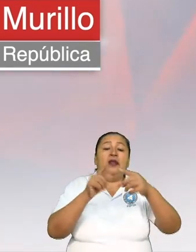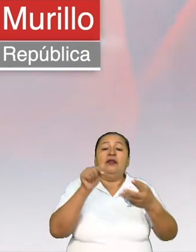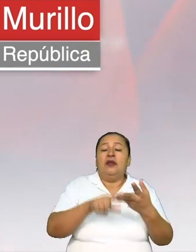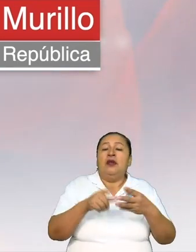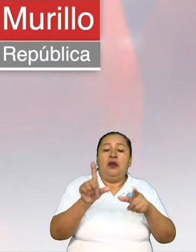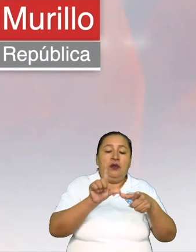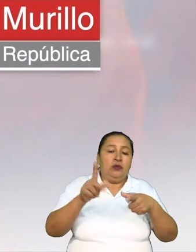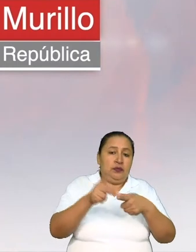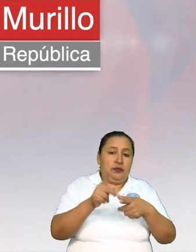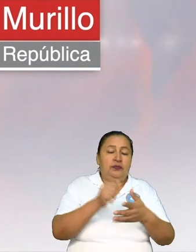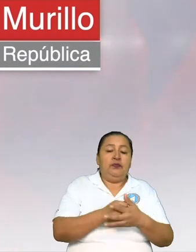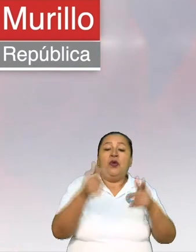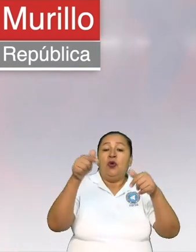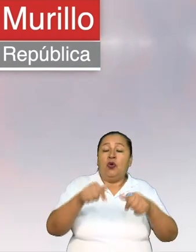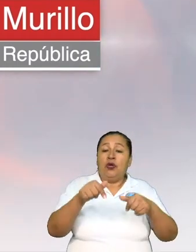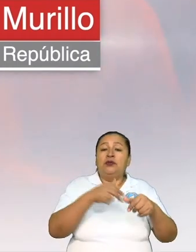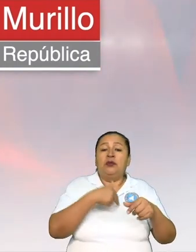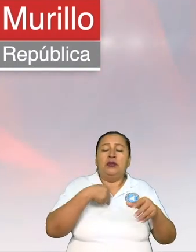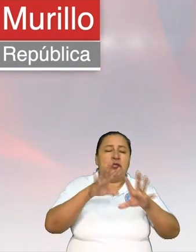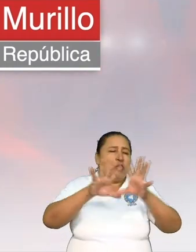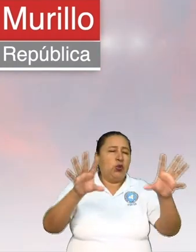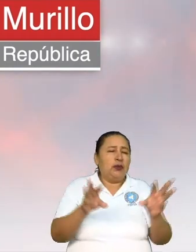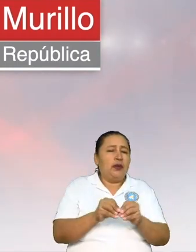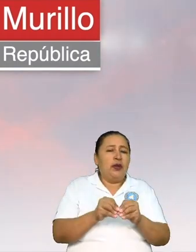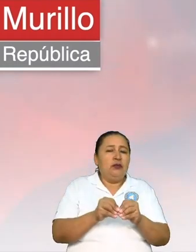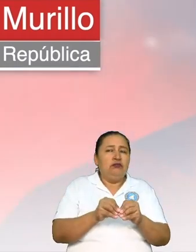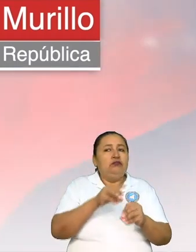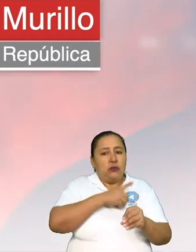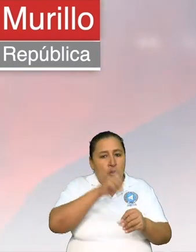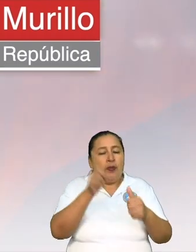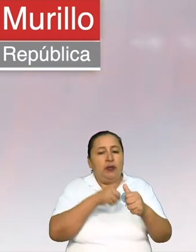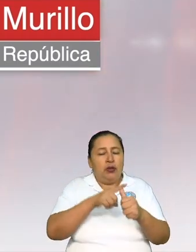Perla. Con eso vamos a totalizar, Dios mediante,